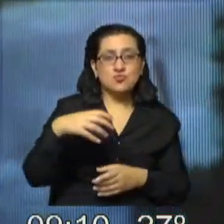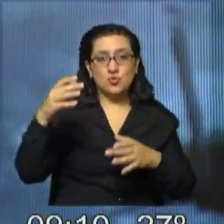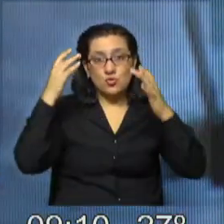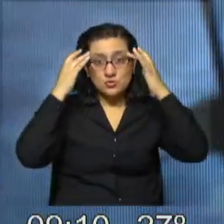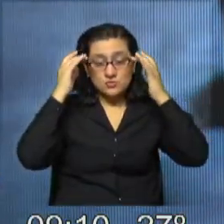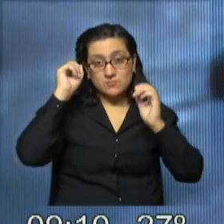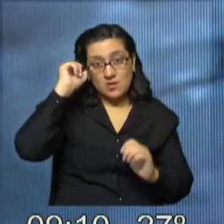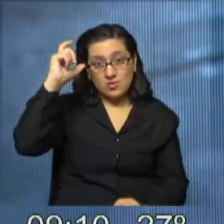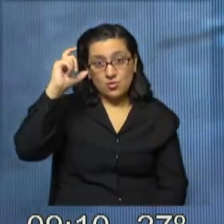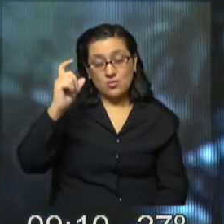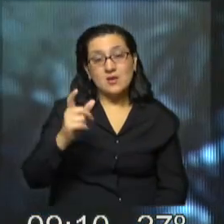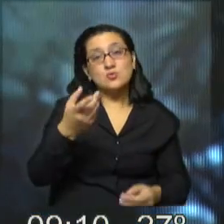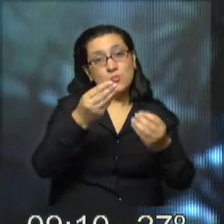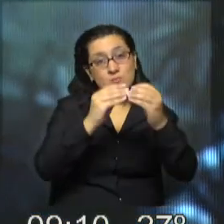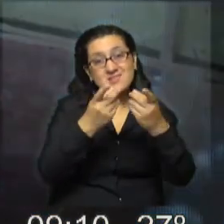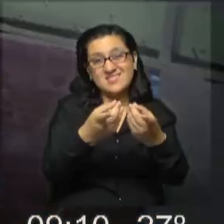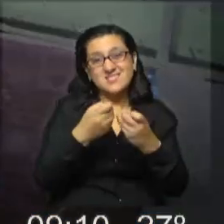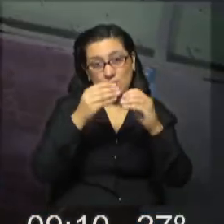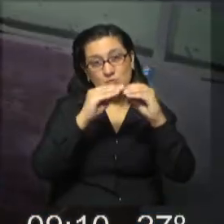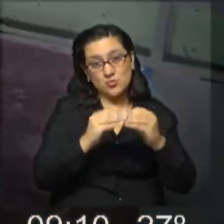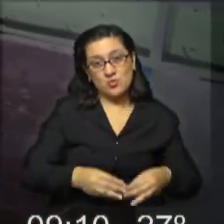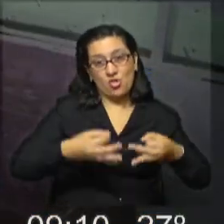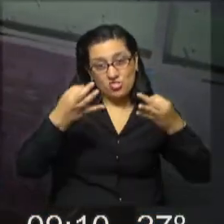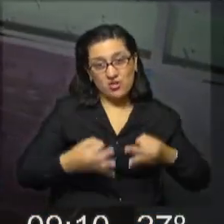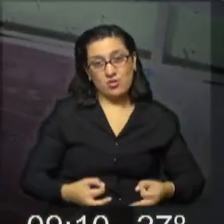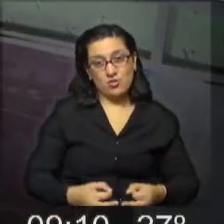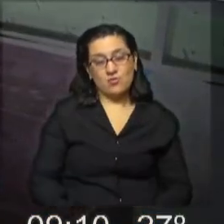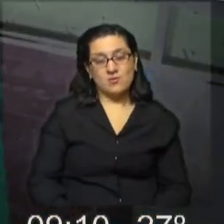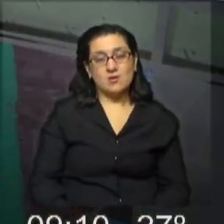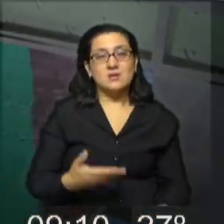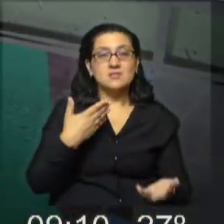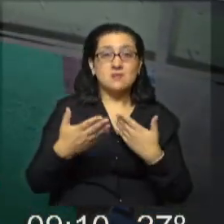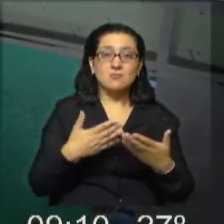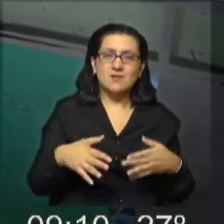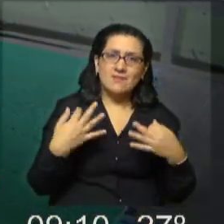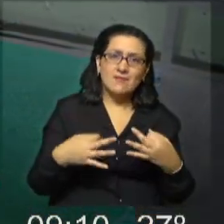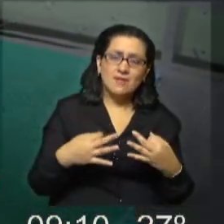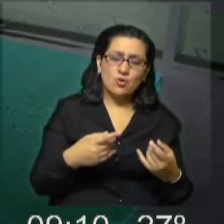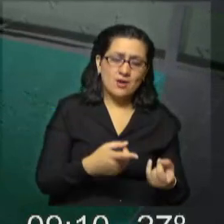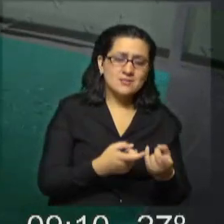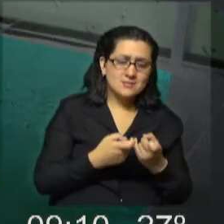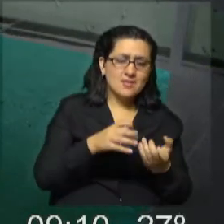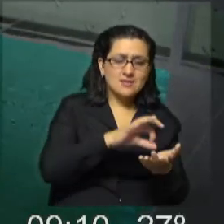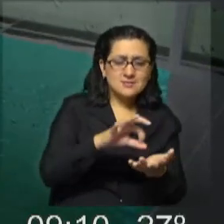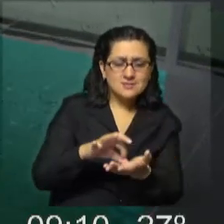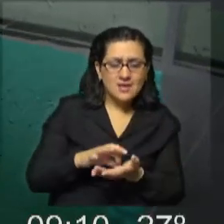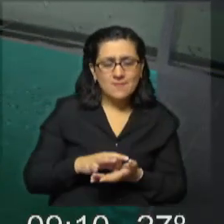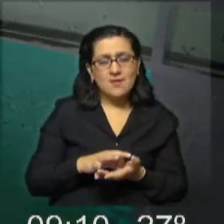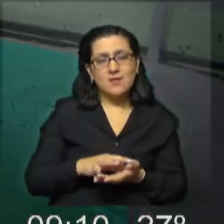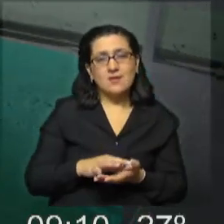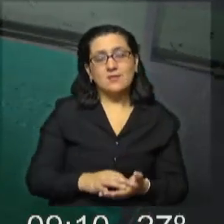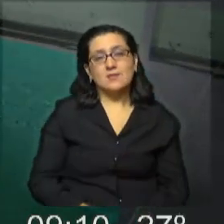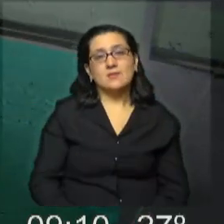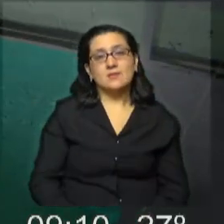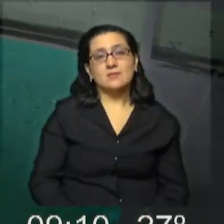un presupuesto digno. ¿Está? Y ese presupuesto digno, si vamos a hablar en serio, de acuerdo a la necesidad del sistema y de acuerdo a determinados